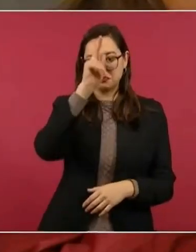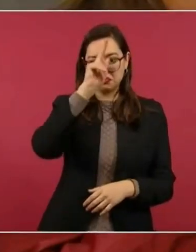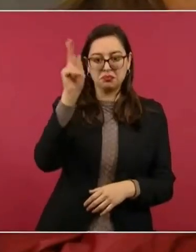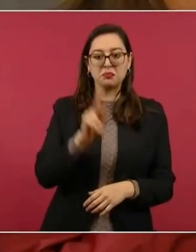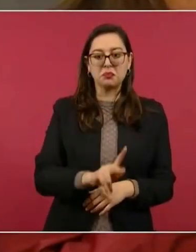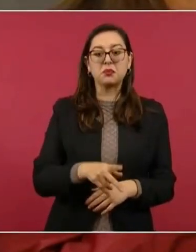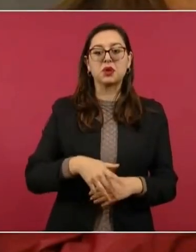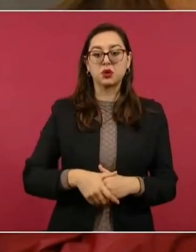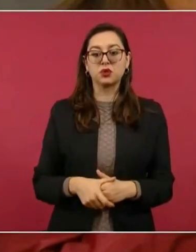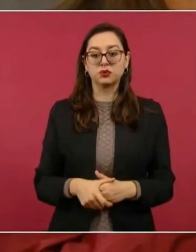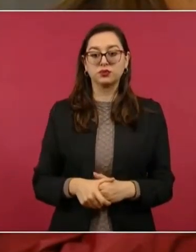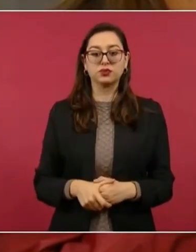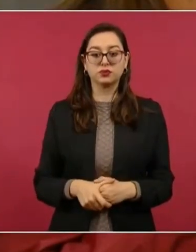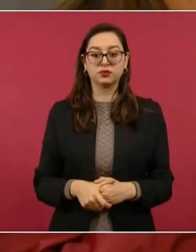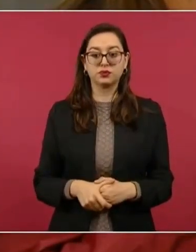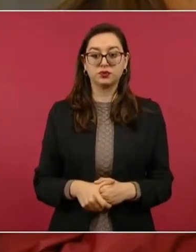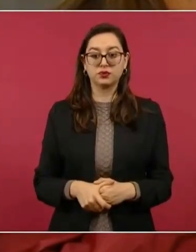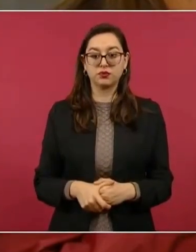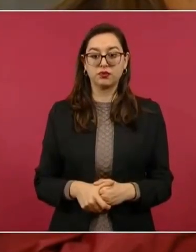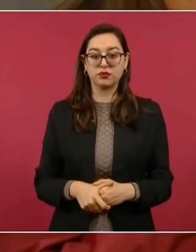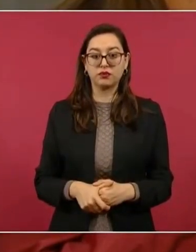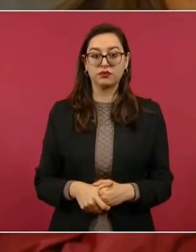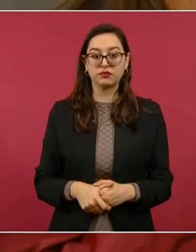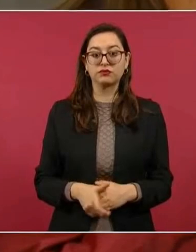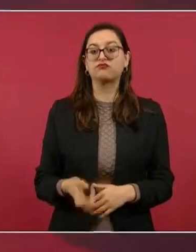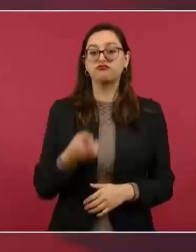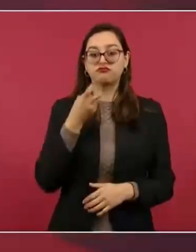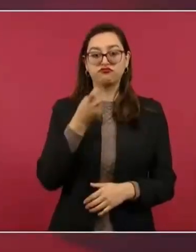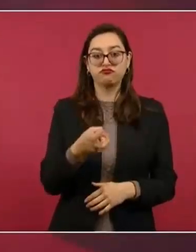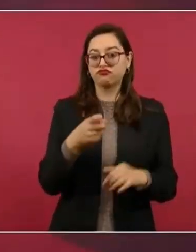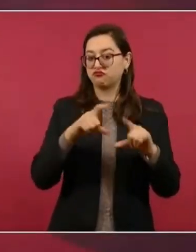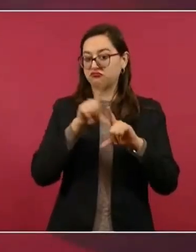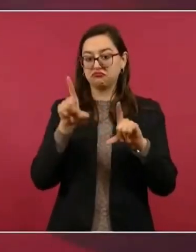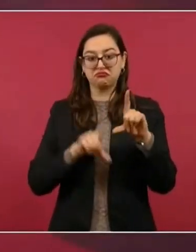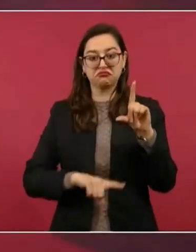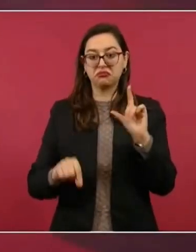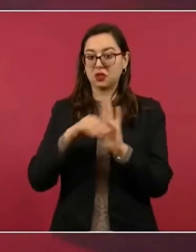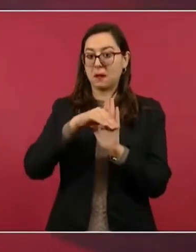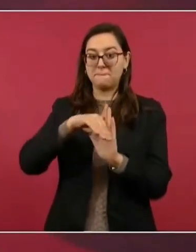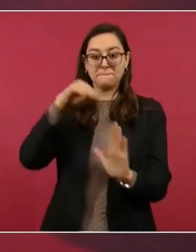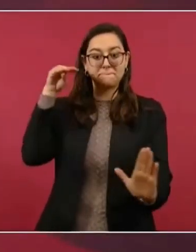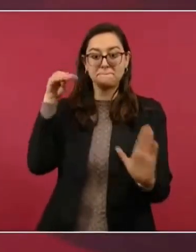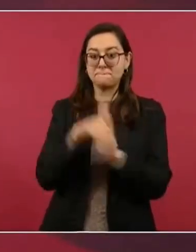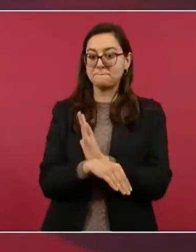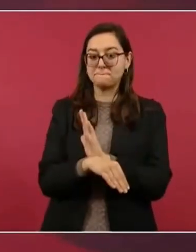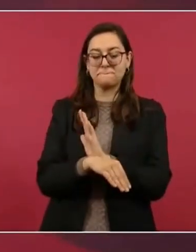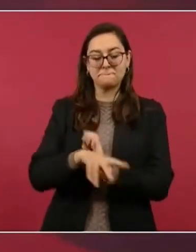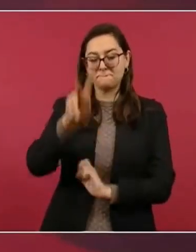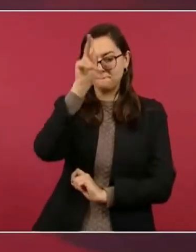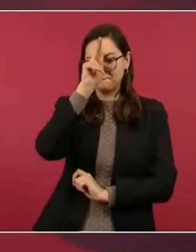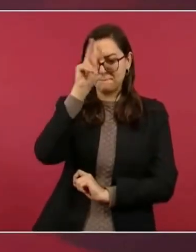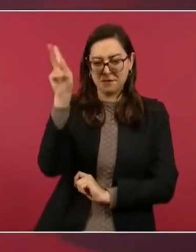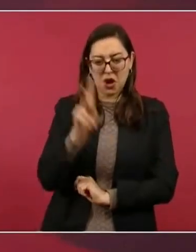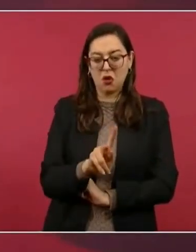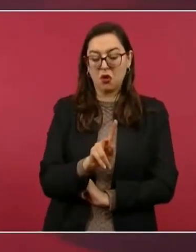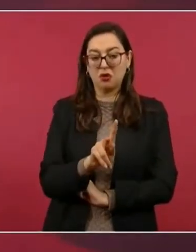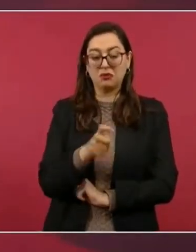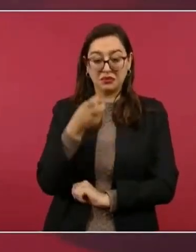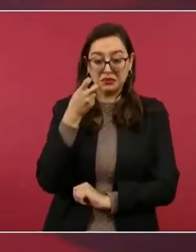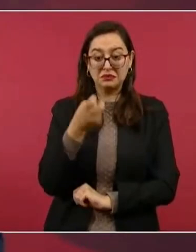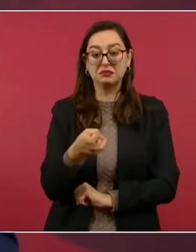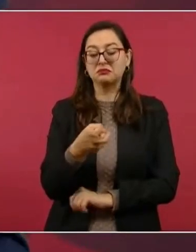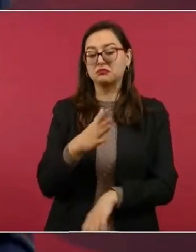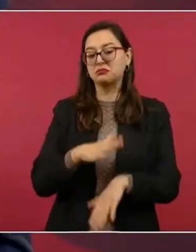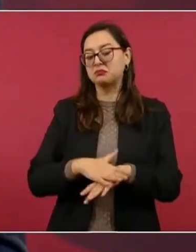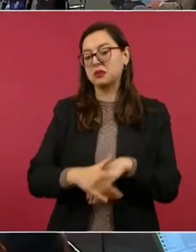de los gobernantes. Eso es lo que ha dado al traste con todo. Esa es la causa principal